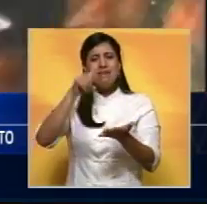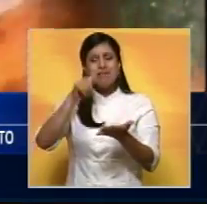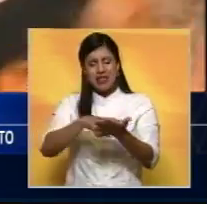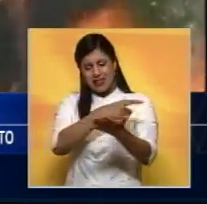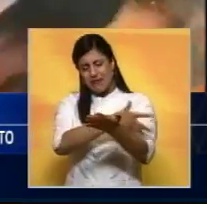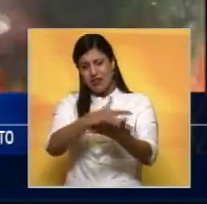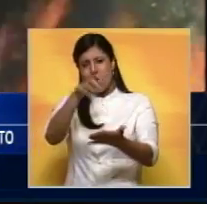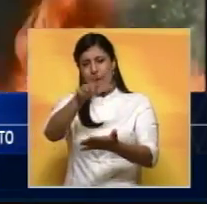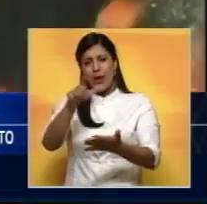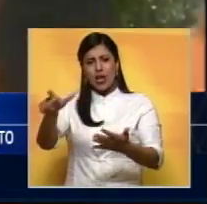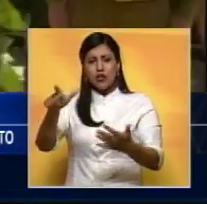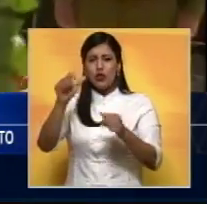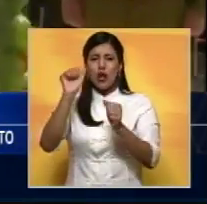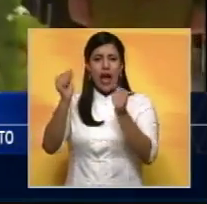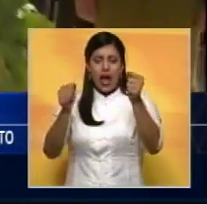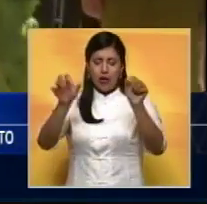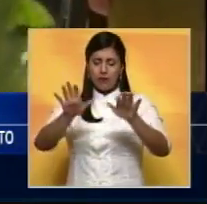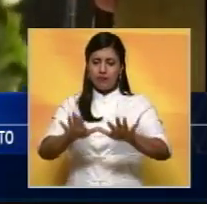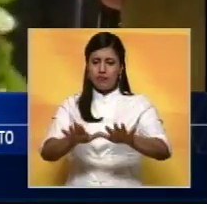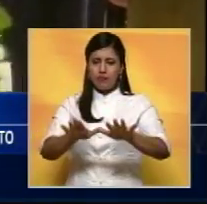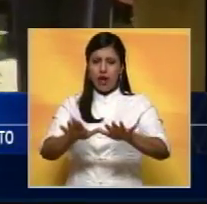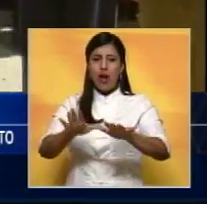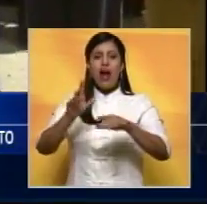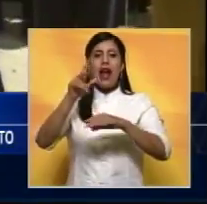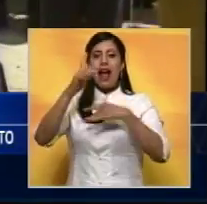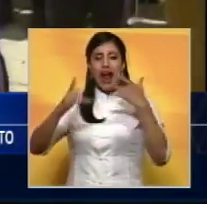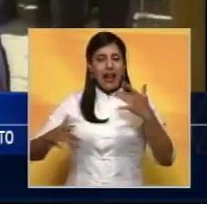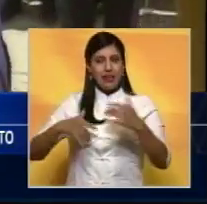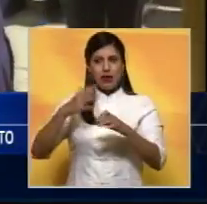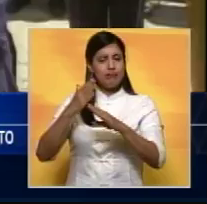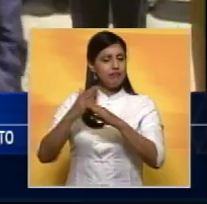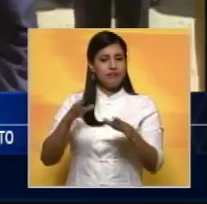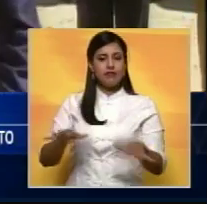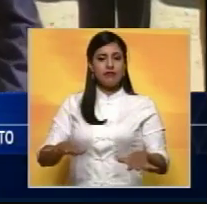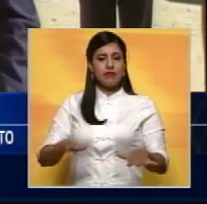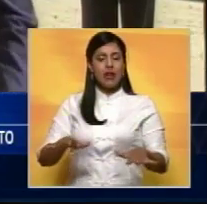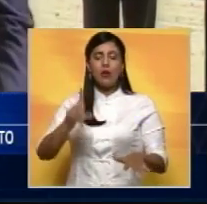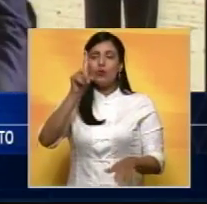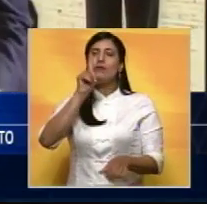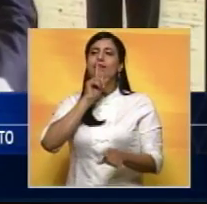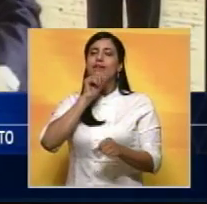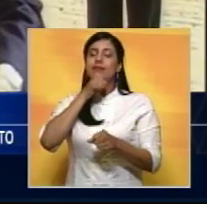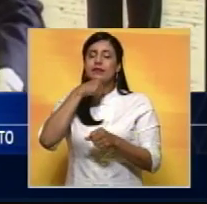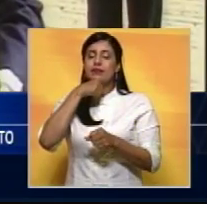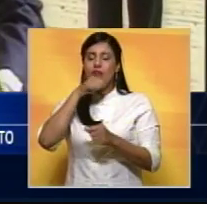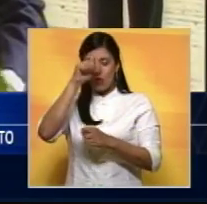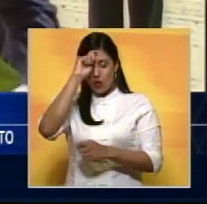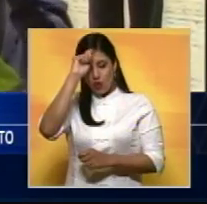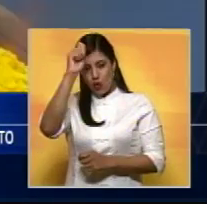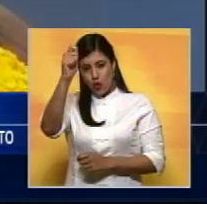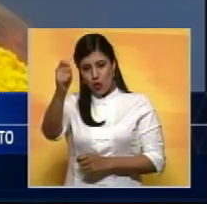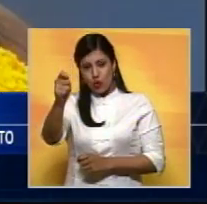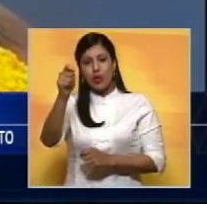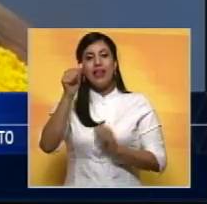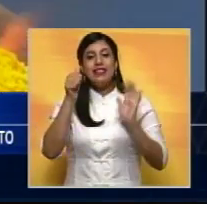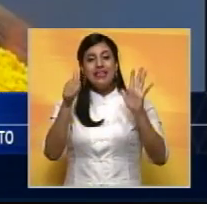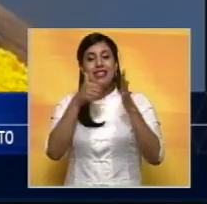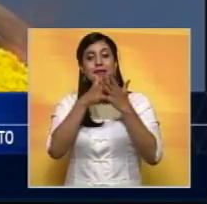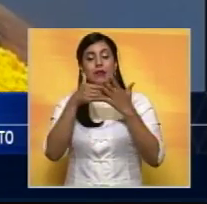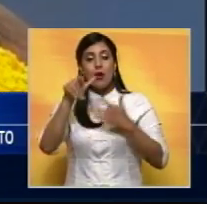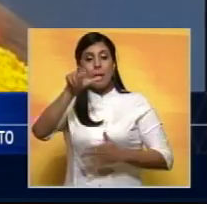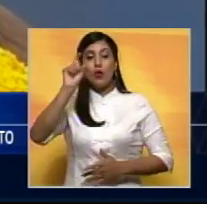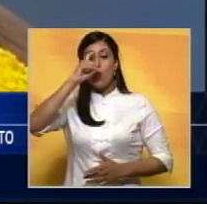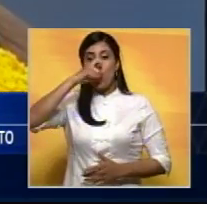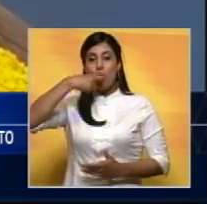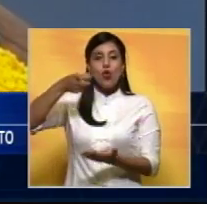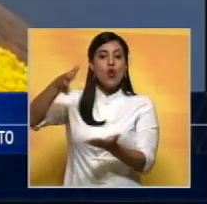de ciudadanos paralizaron sus vehículos, así como las actividades que realizaban para guardar silencio y honrar a los 6 millones de